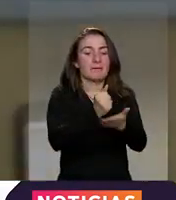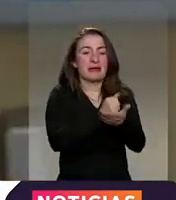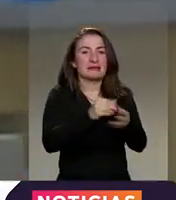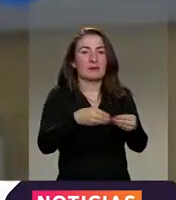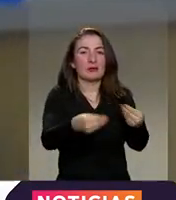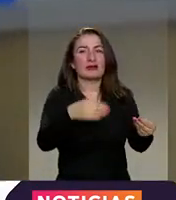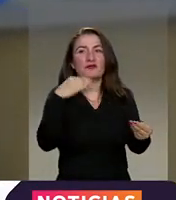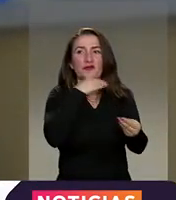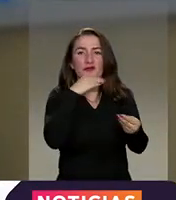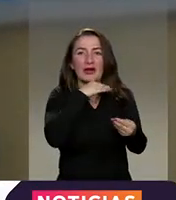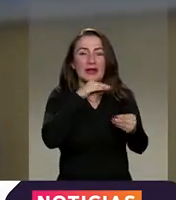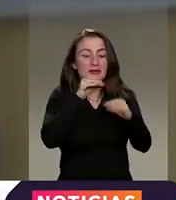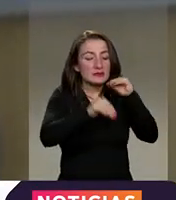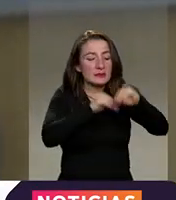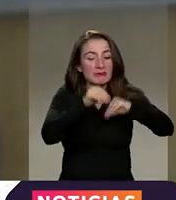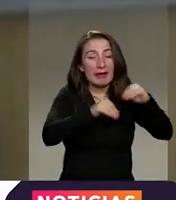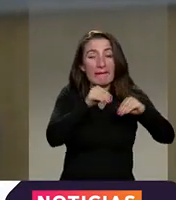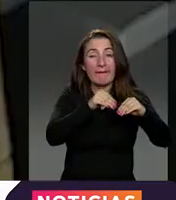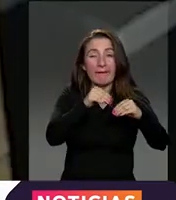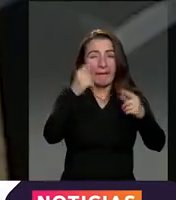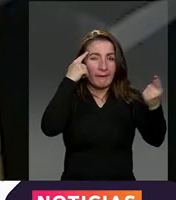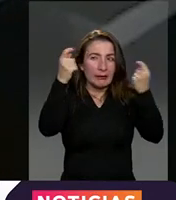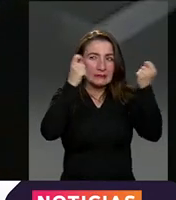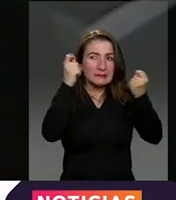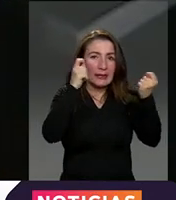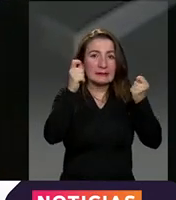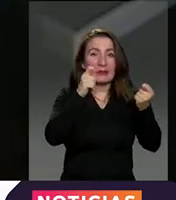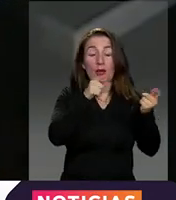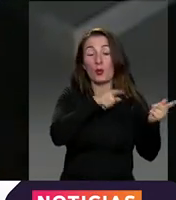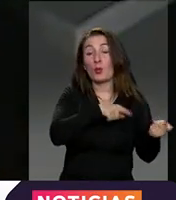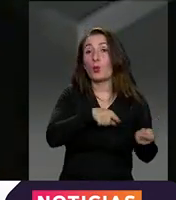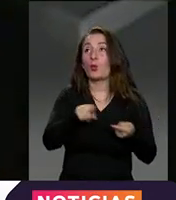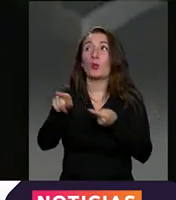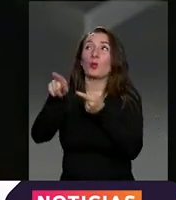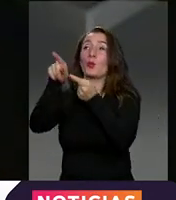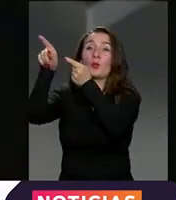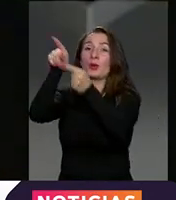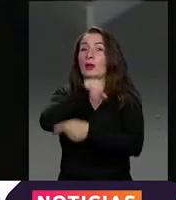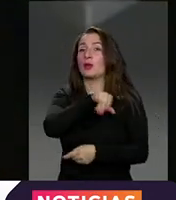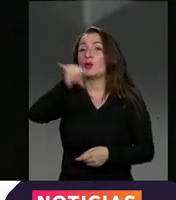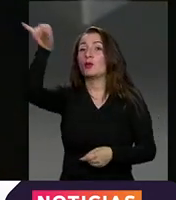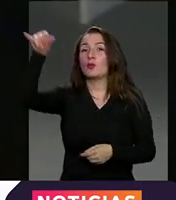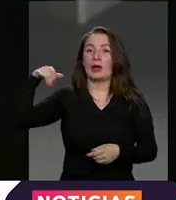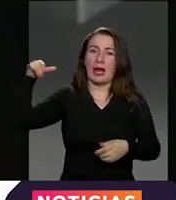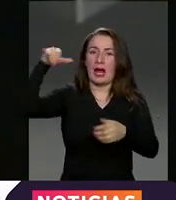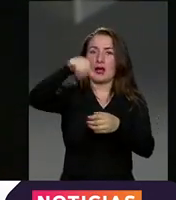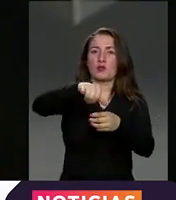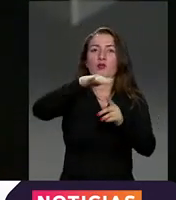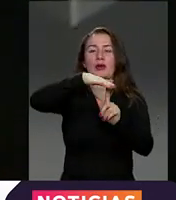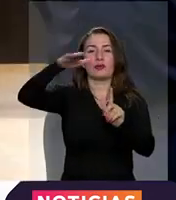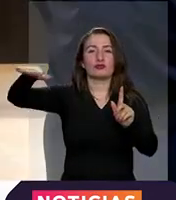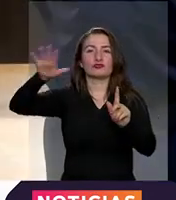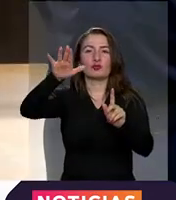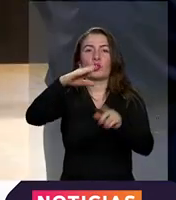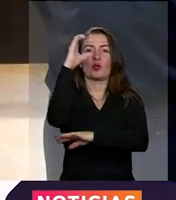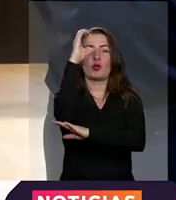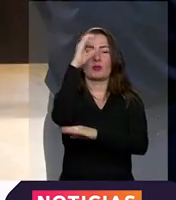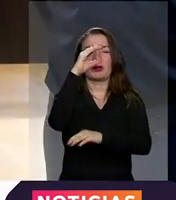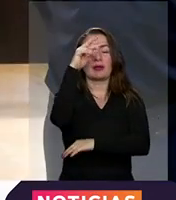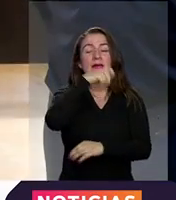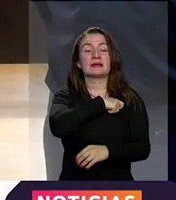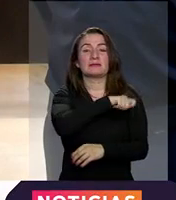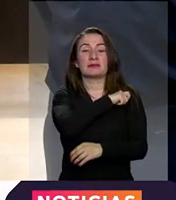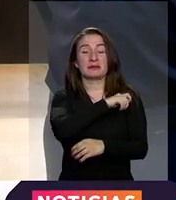las instruía en estrategias para pasar desapercibidas ante las autoridades presentes en aeropuertos de Colombia y España. Es